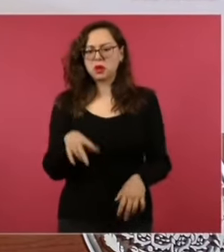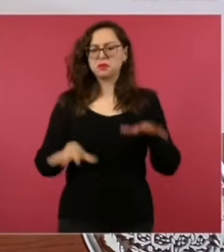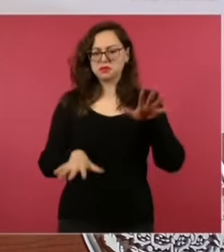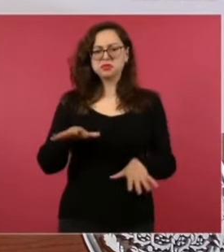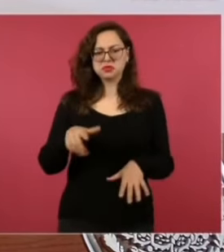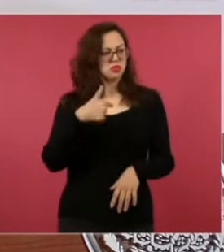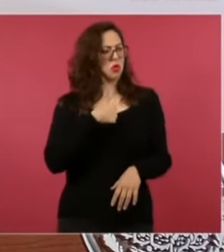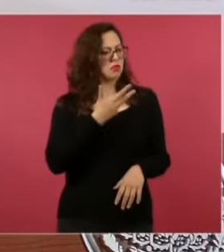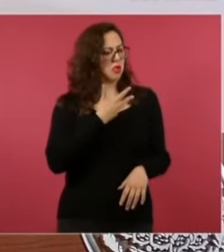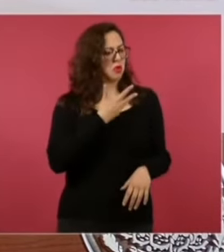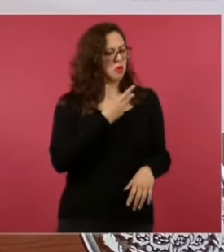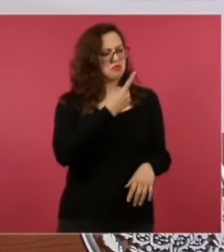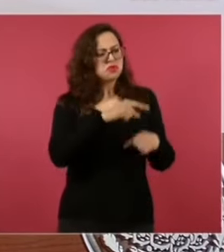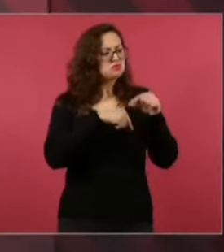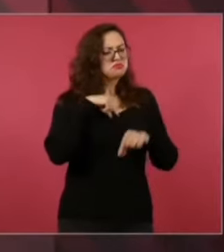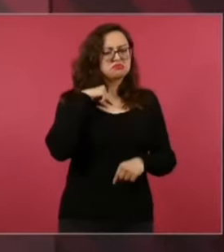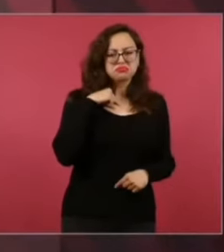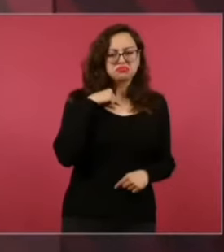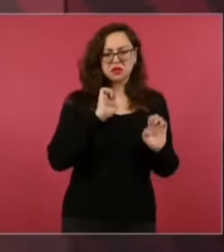Pero hay que